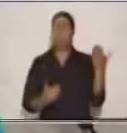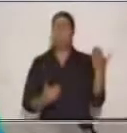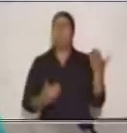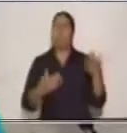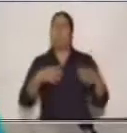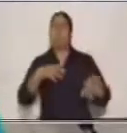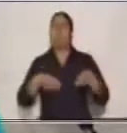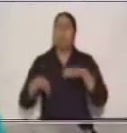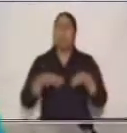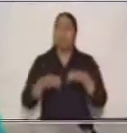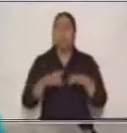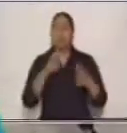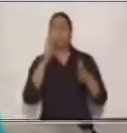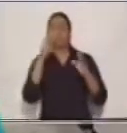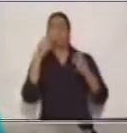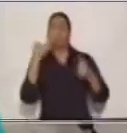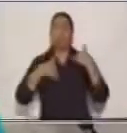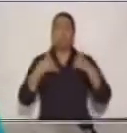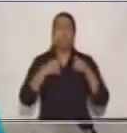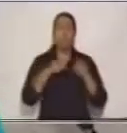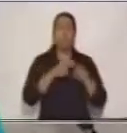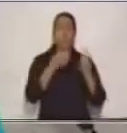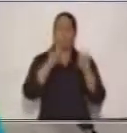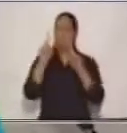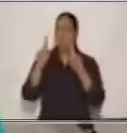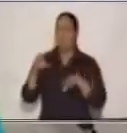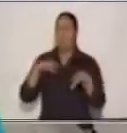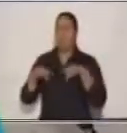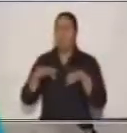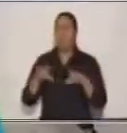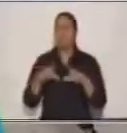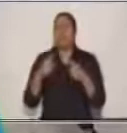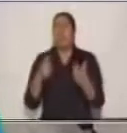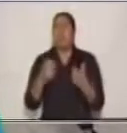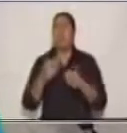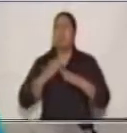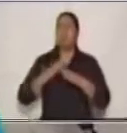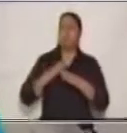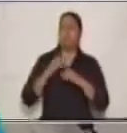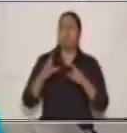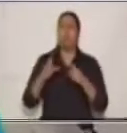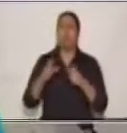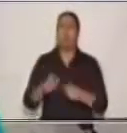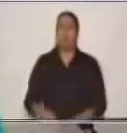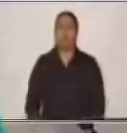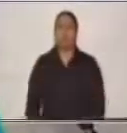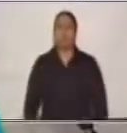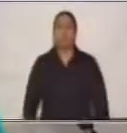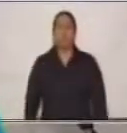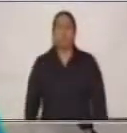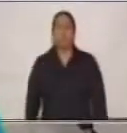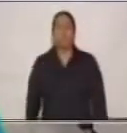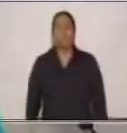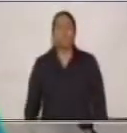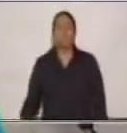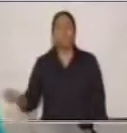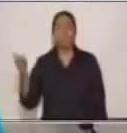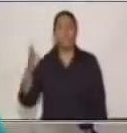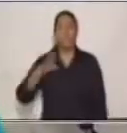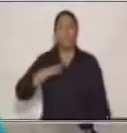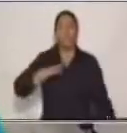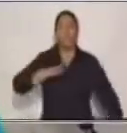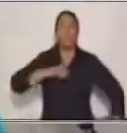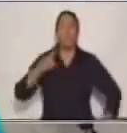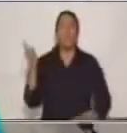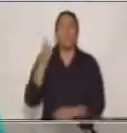encontrar la recreación y cómo se protege. La encontramos en un libro muy importante de nuestro estado que se